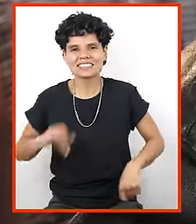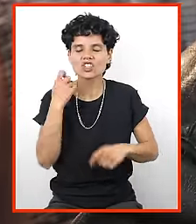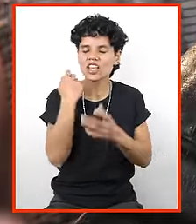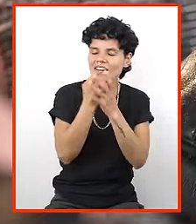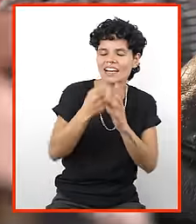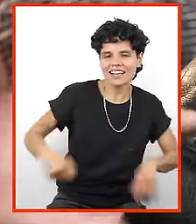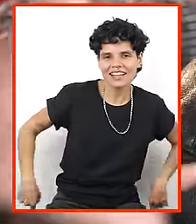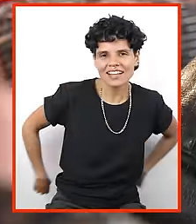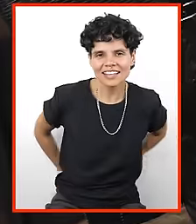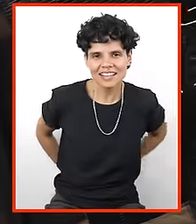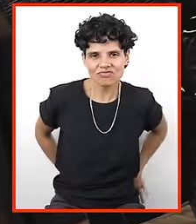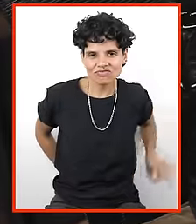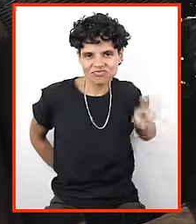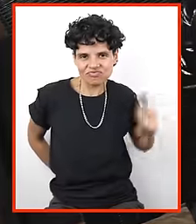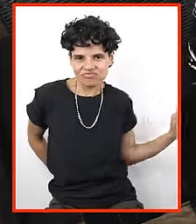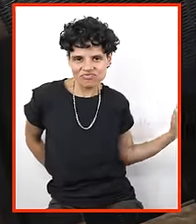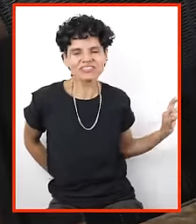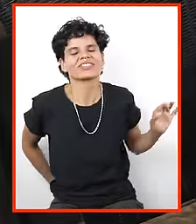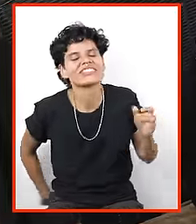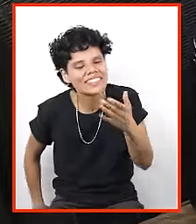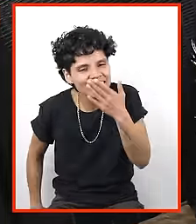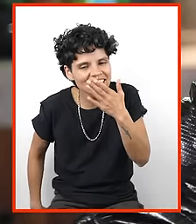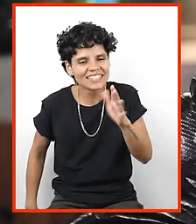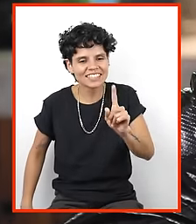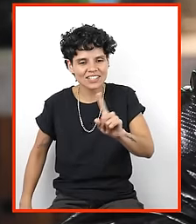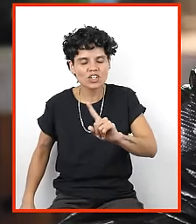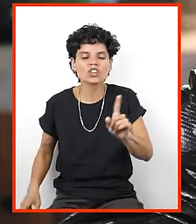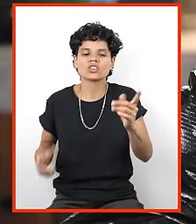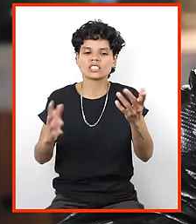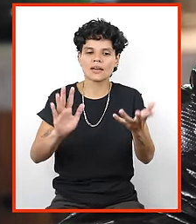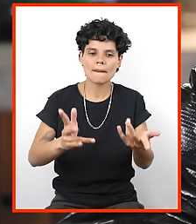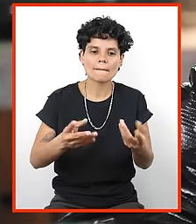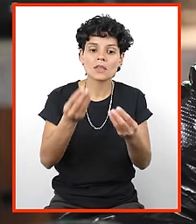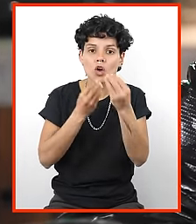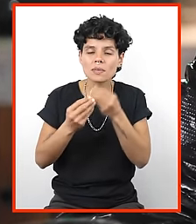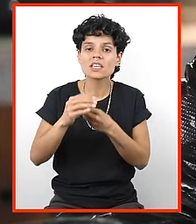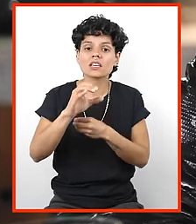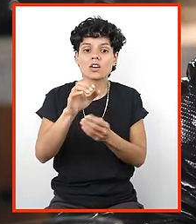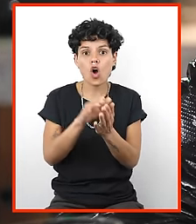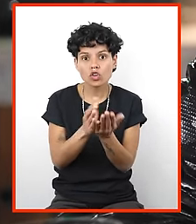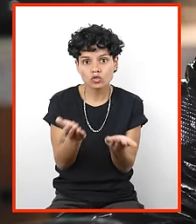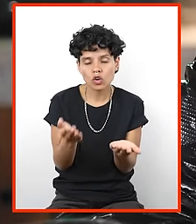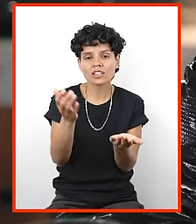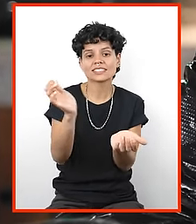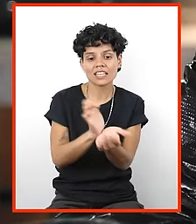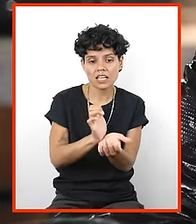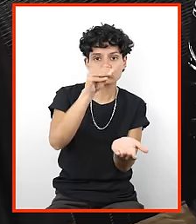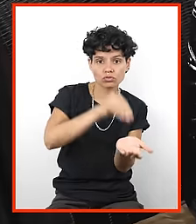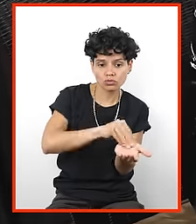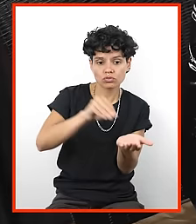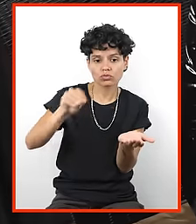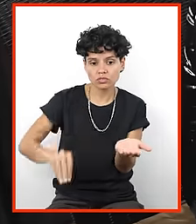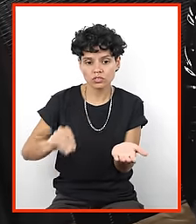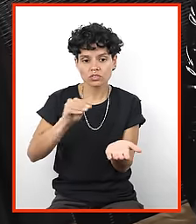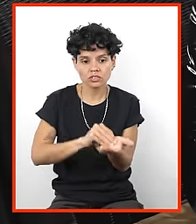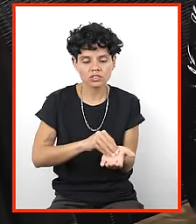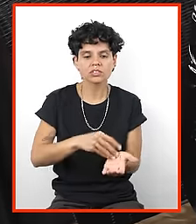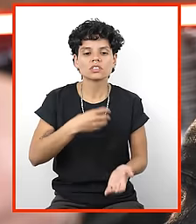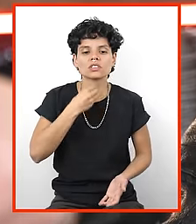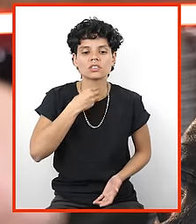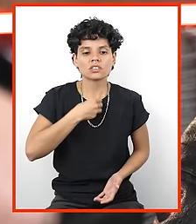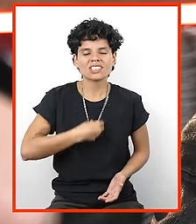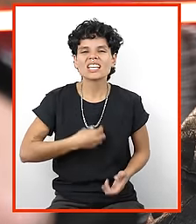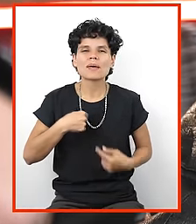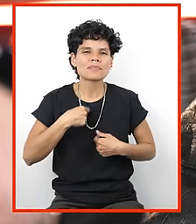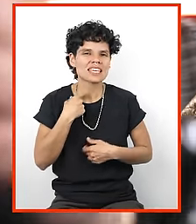no. Nada. ¿Qué pasó? No, comí estas ostiones parmesano, macha parmesana, y soy muy intolerante a la mal.